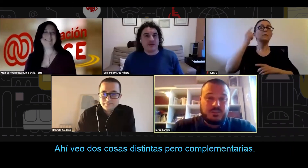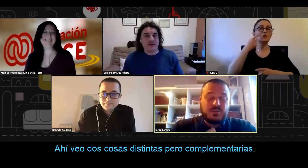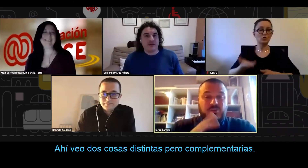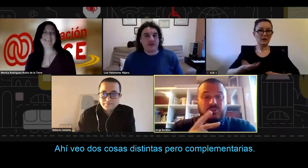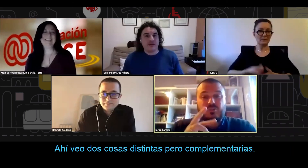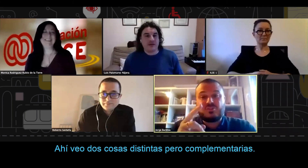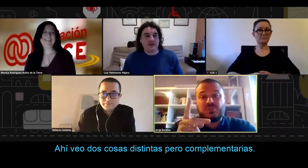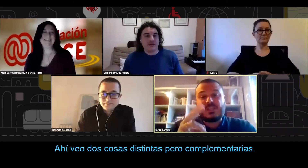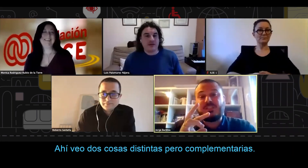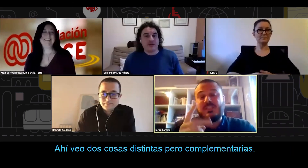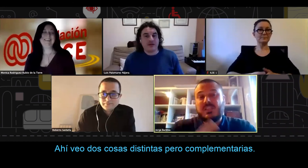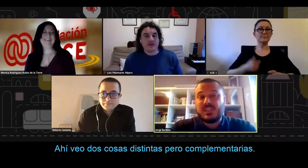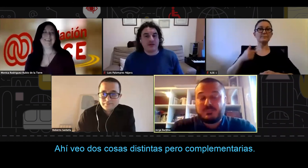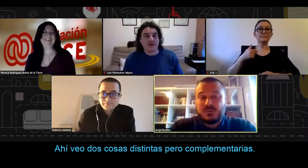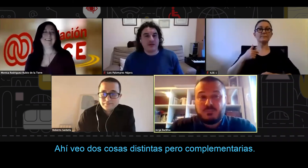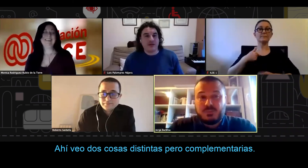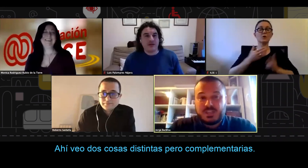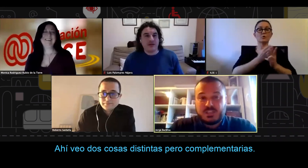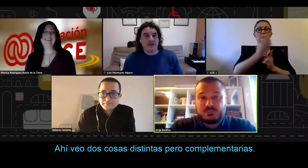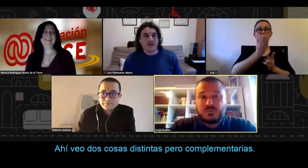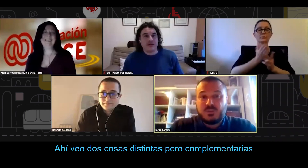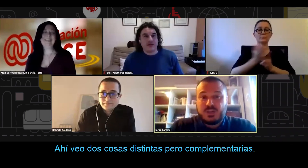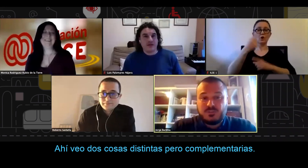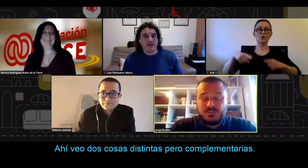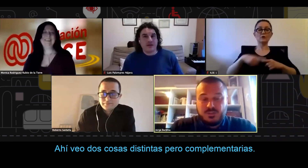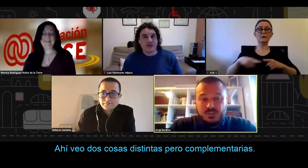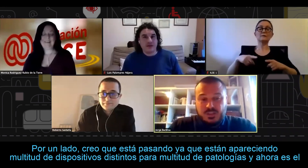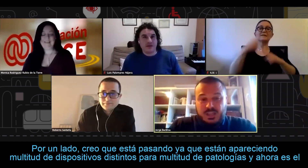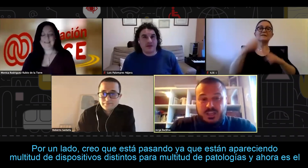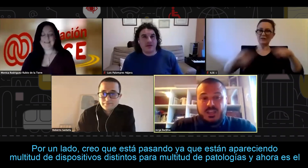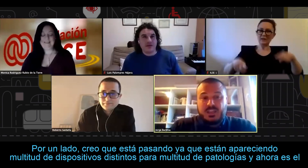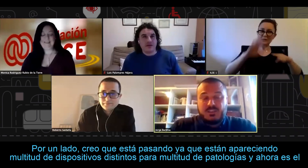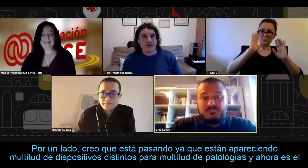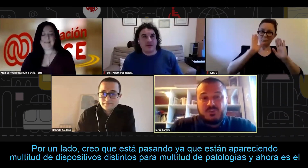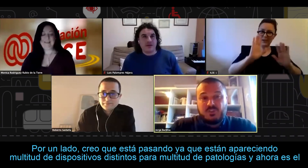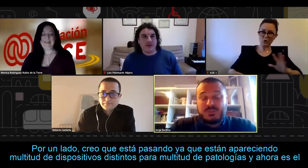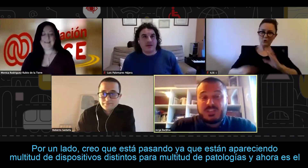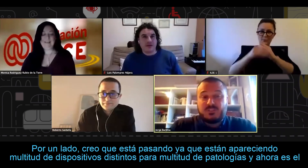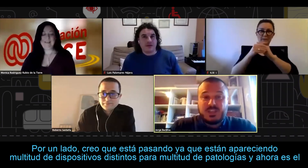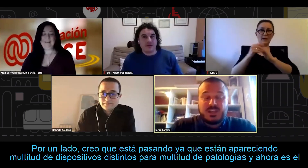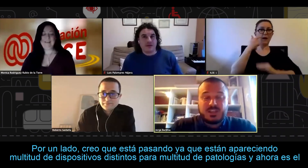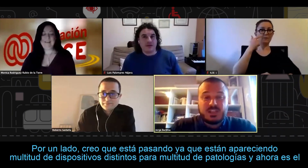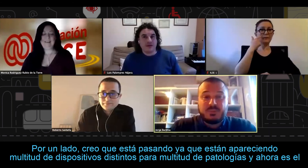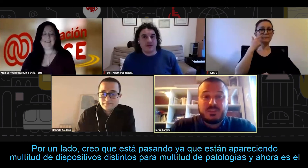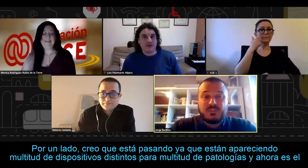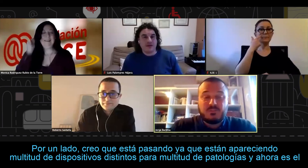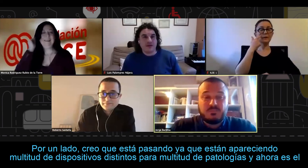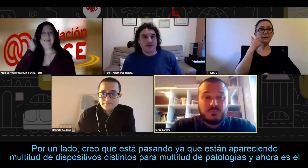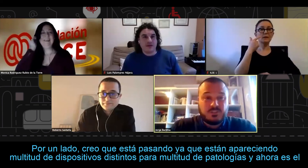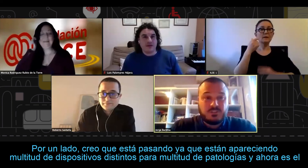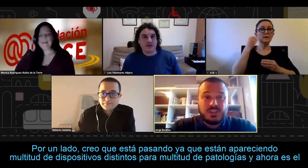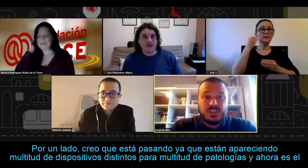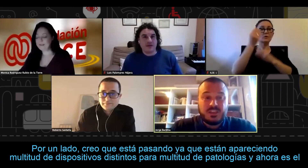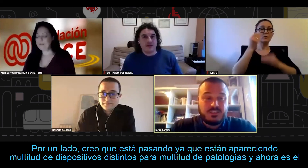yo ahí veo dos cosas distintas pero complementarias. Por un lado, yo creo que está pasando ya que están apareciendo